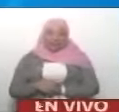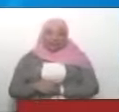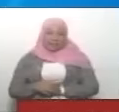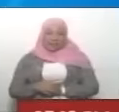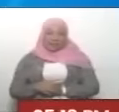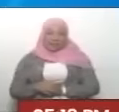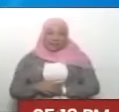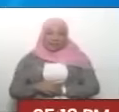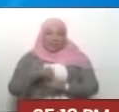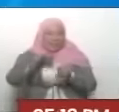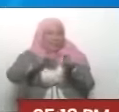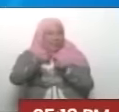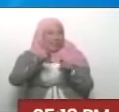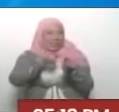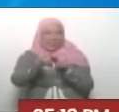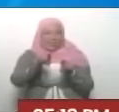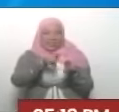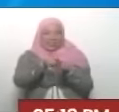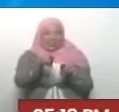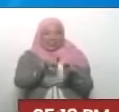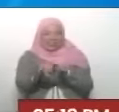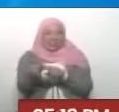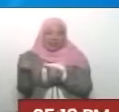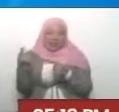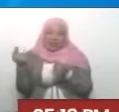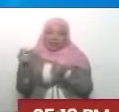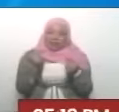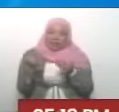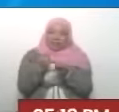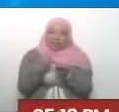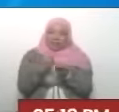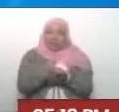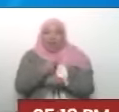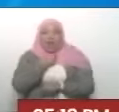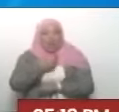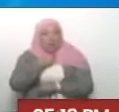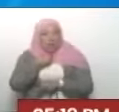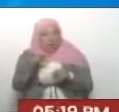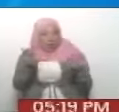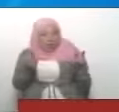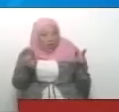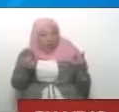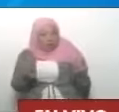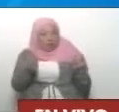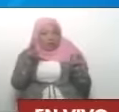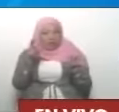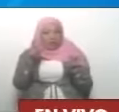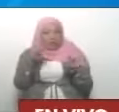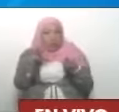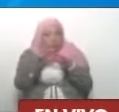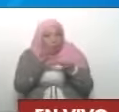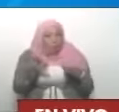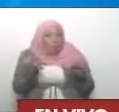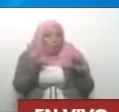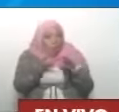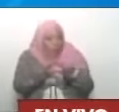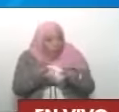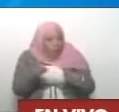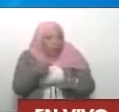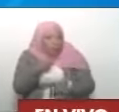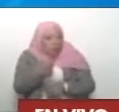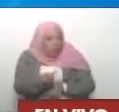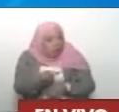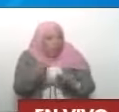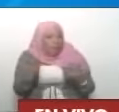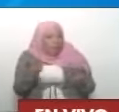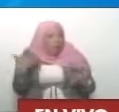Cuando digo chisme, intercambiar, pues. A uno le gusta la novedad, ¿qué está pasando con aquel? Cuéntame, ¿qué te dijo? ¿Y de para dónde fue?